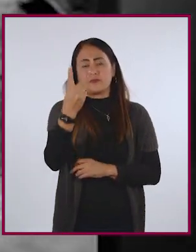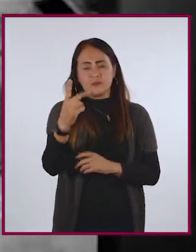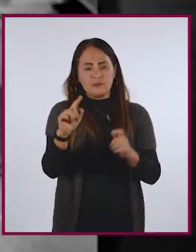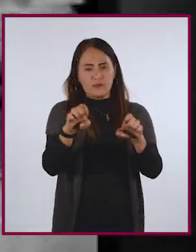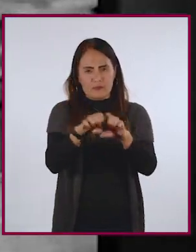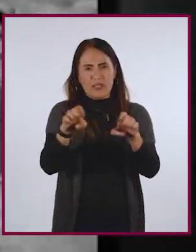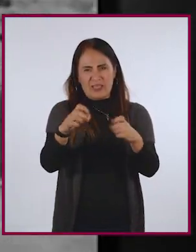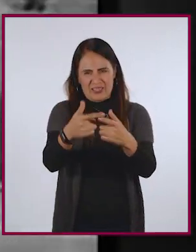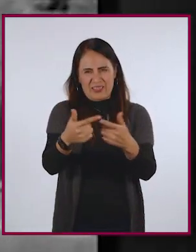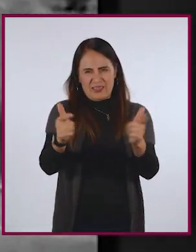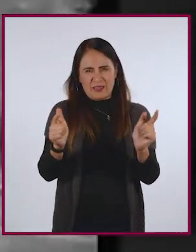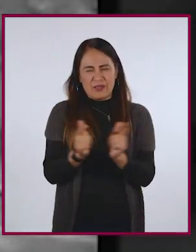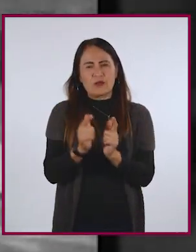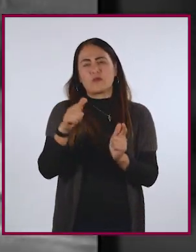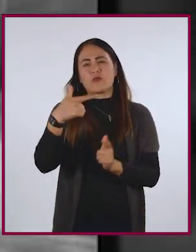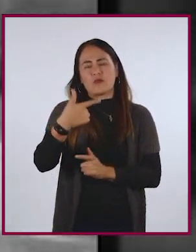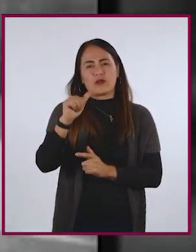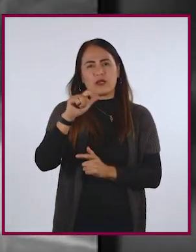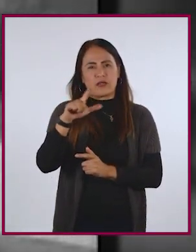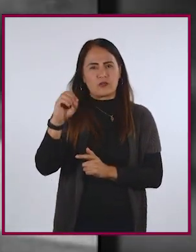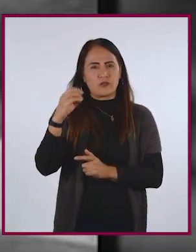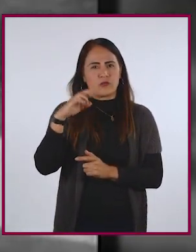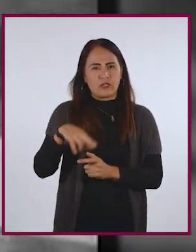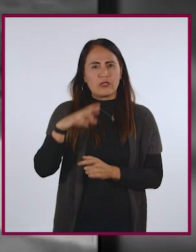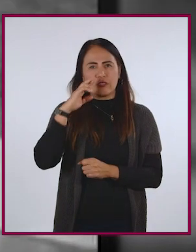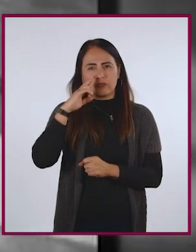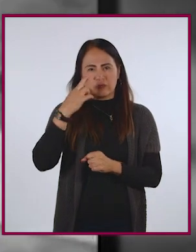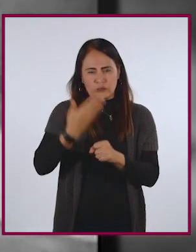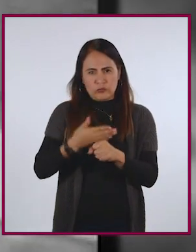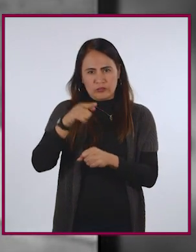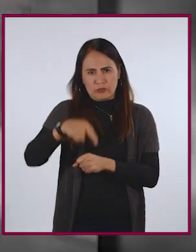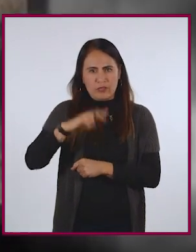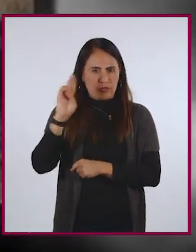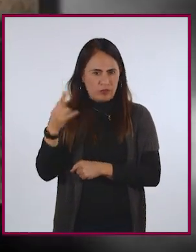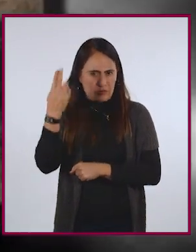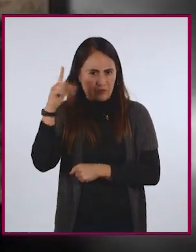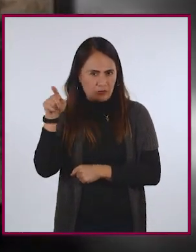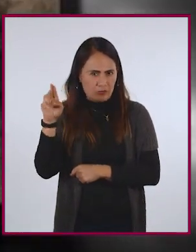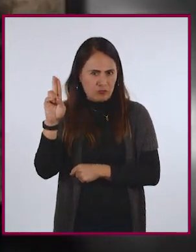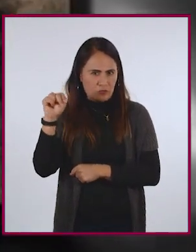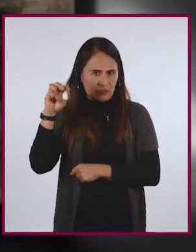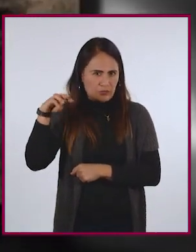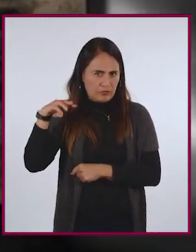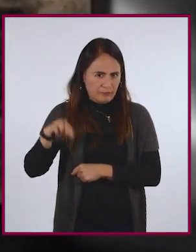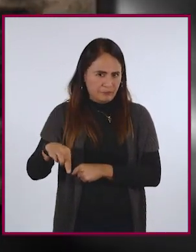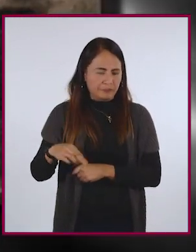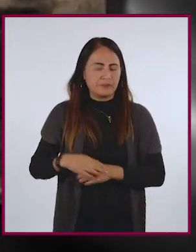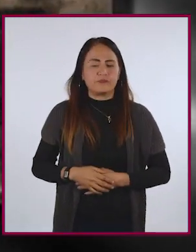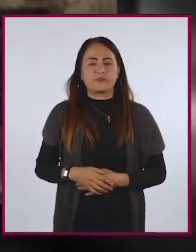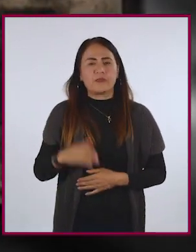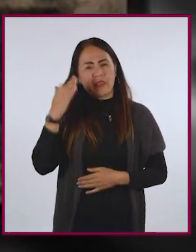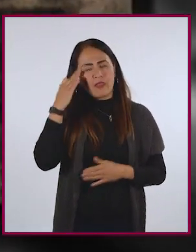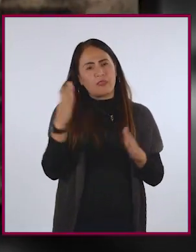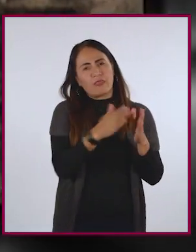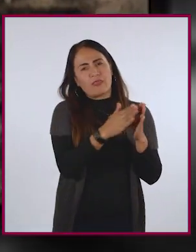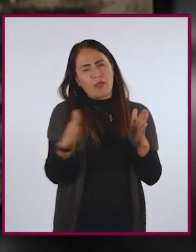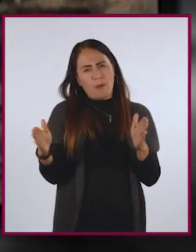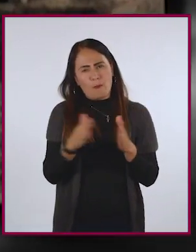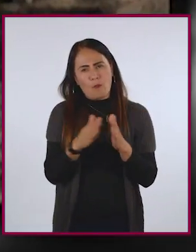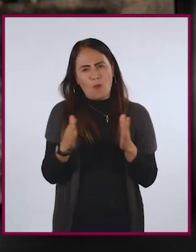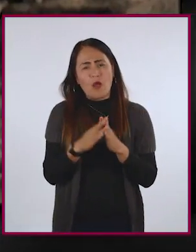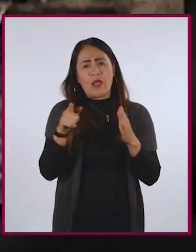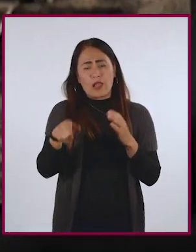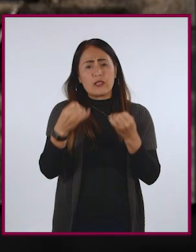Gallo fue miembro de la Junta de Gobierno de la Universidad Nacional Autónoma de México. Durante ese periodo,